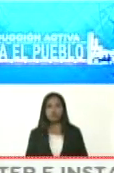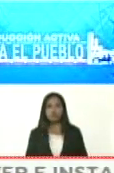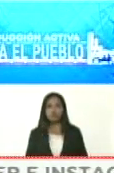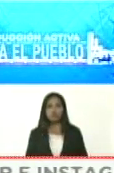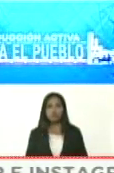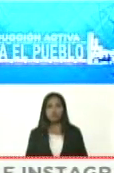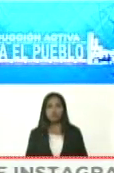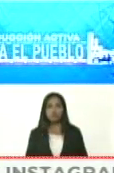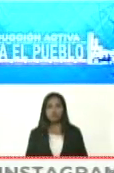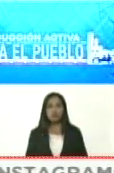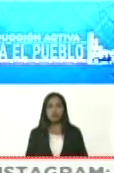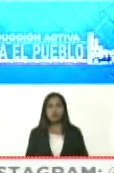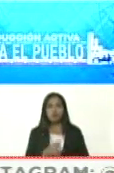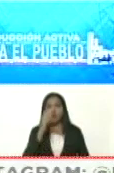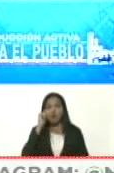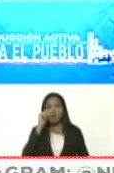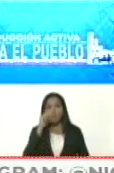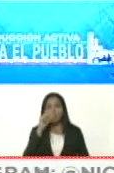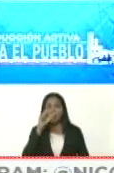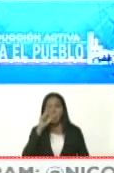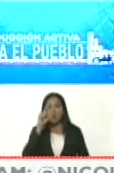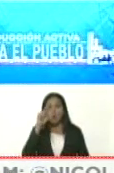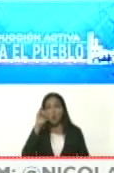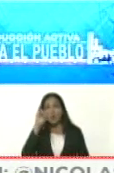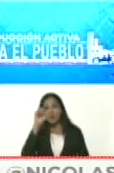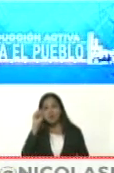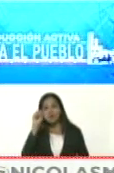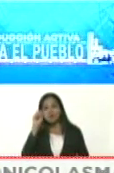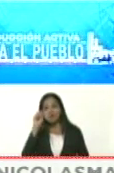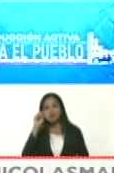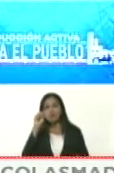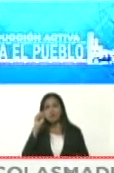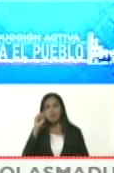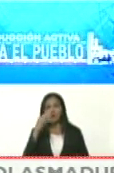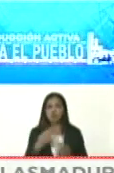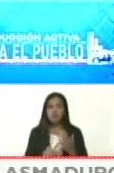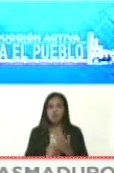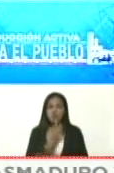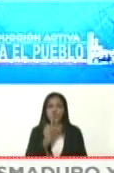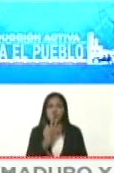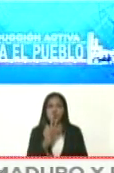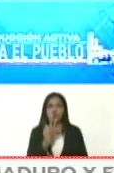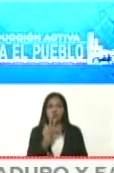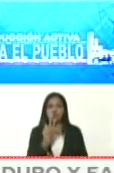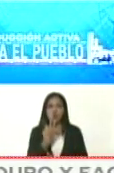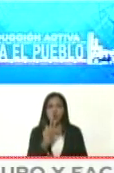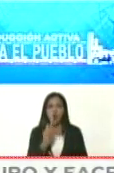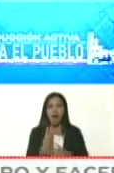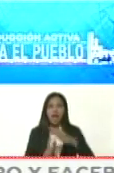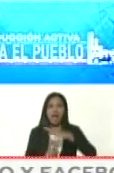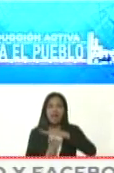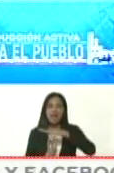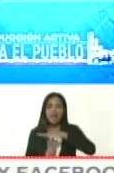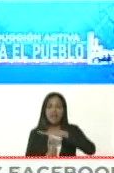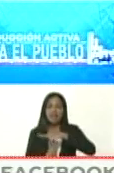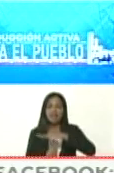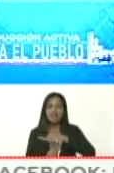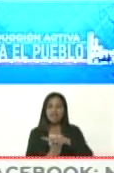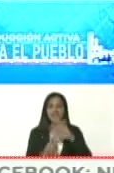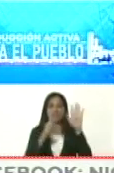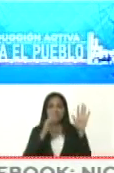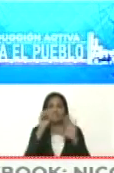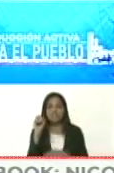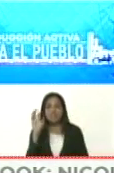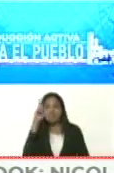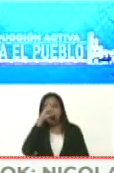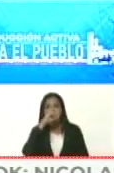gran maestro Luis Beltrán Prieto Figueroa fundara el INCE. 60